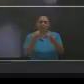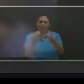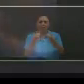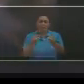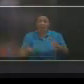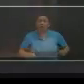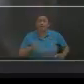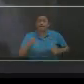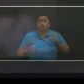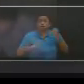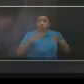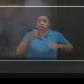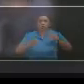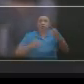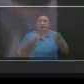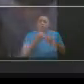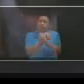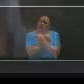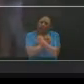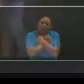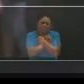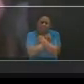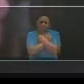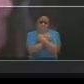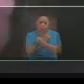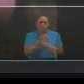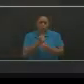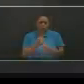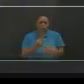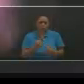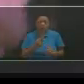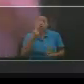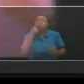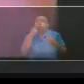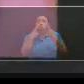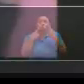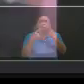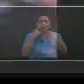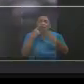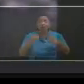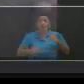Mire con qué amor agarran las Biblias.